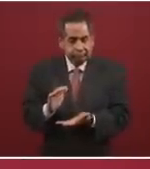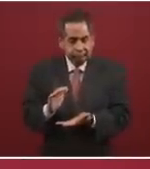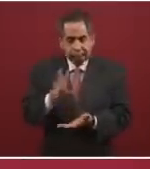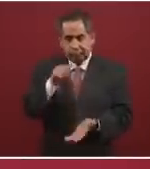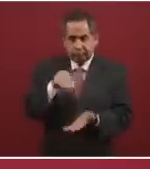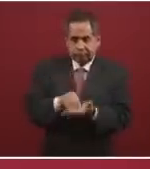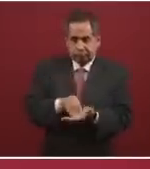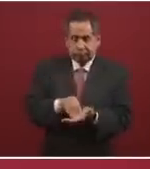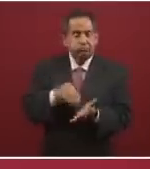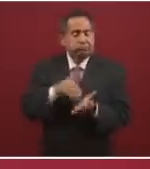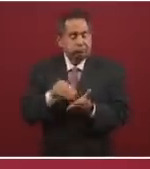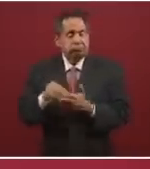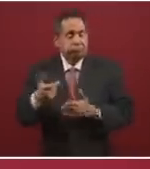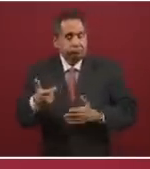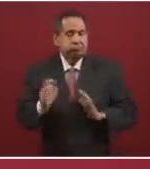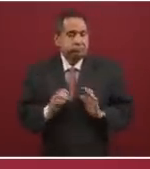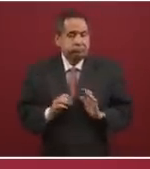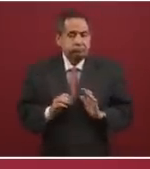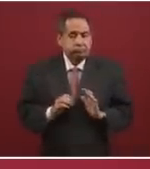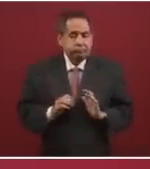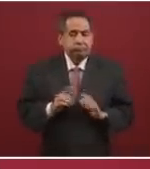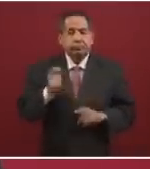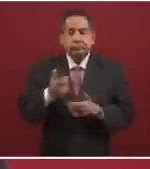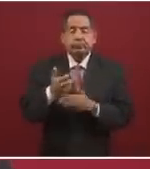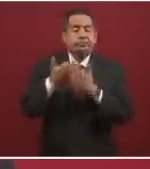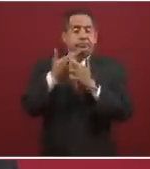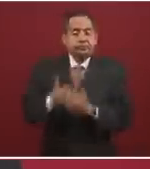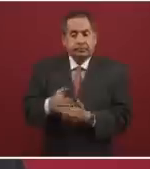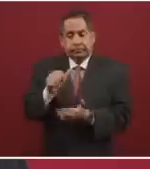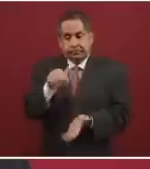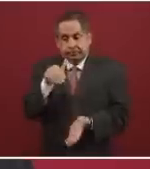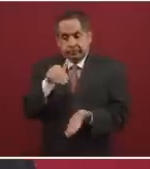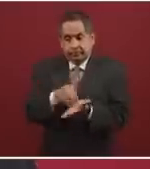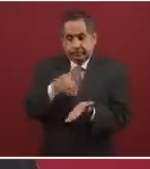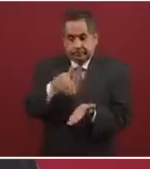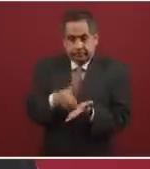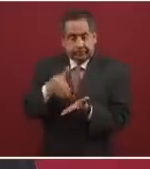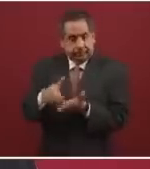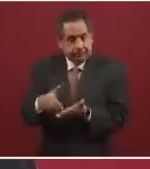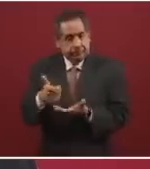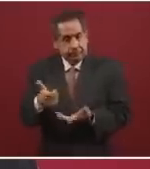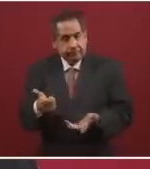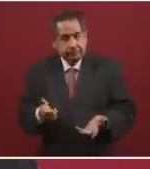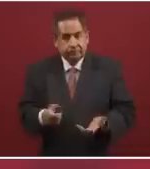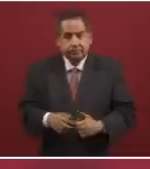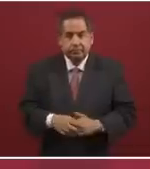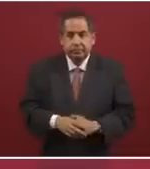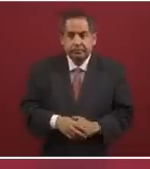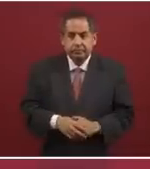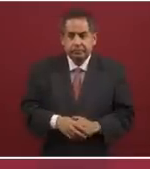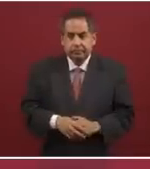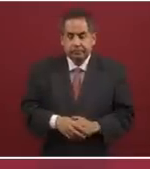a 4,000. O sea, nos estamos ahorrando 6,000 millones.